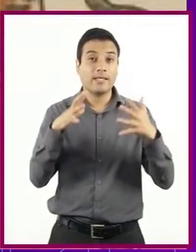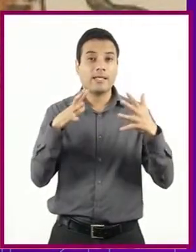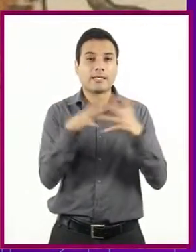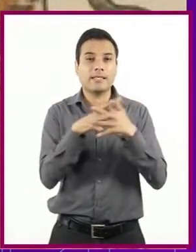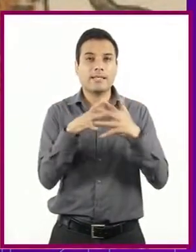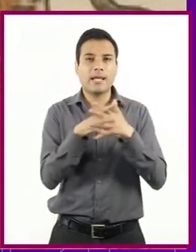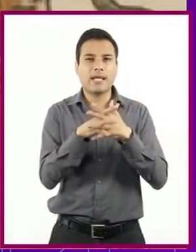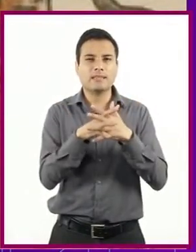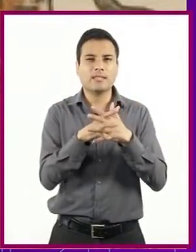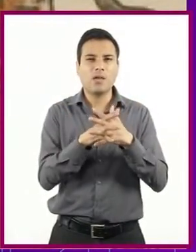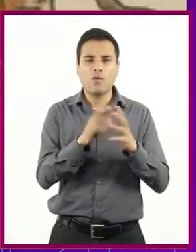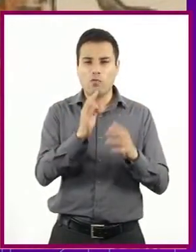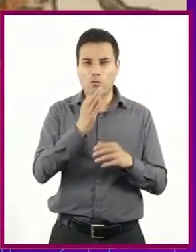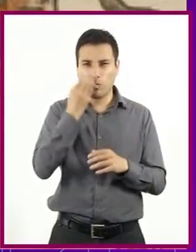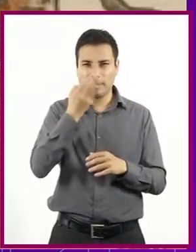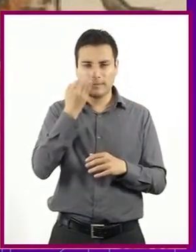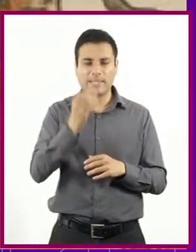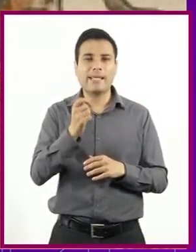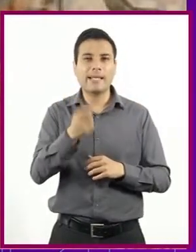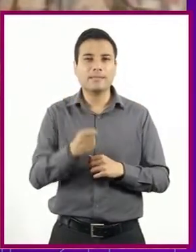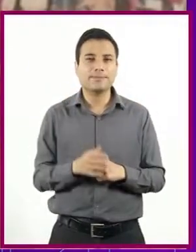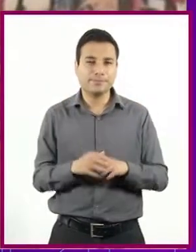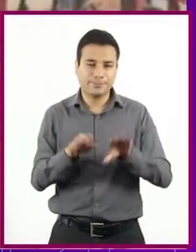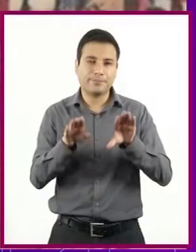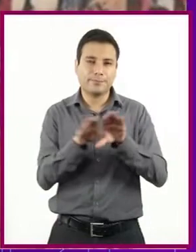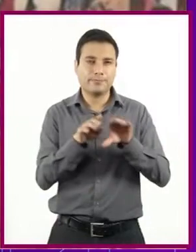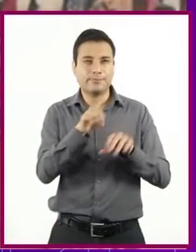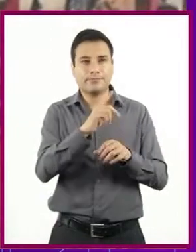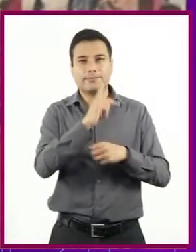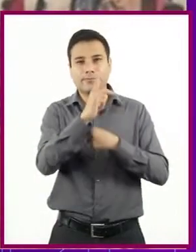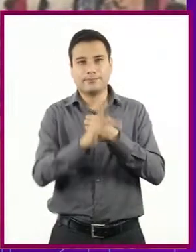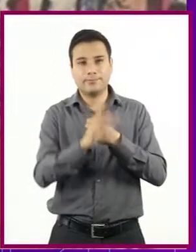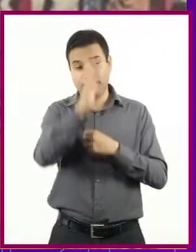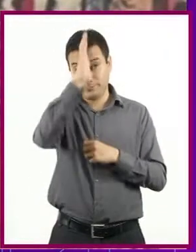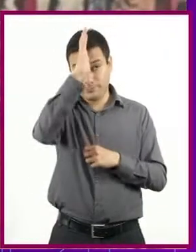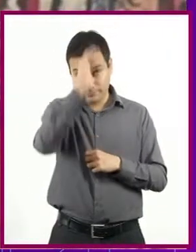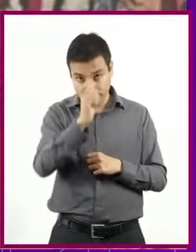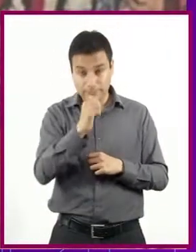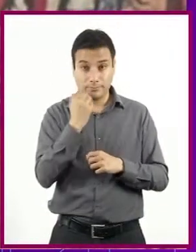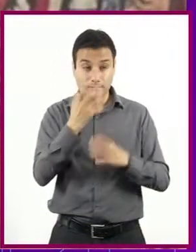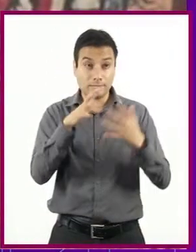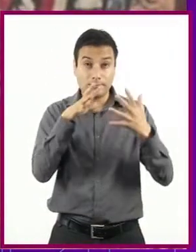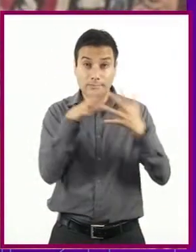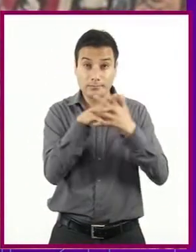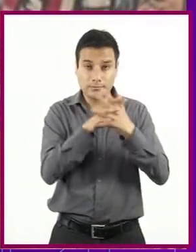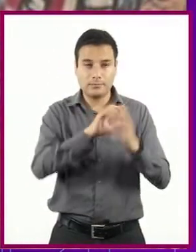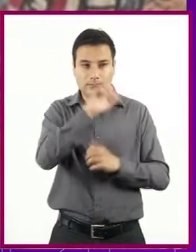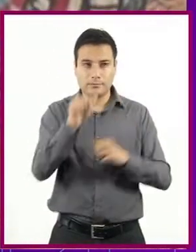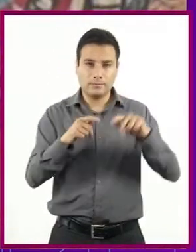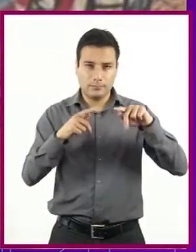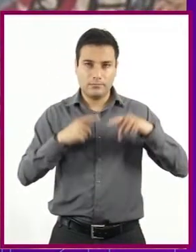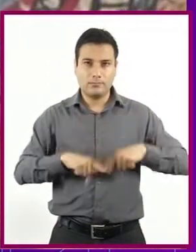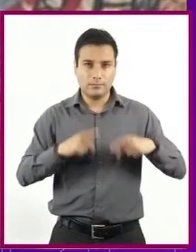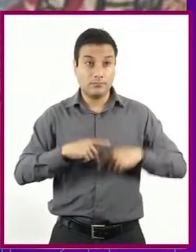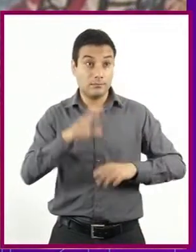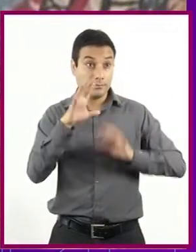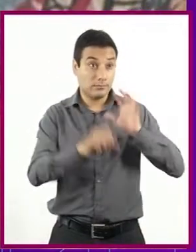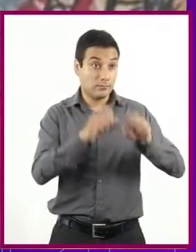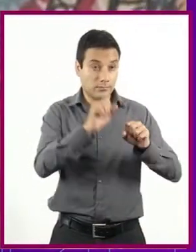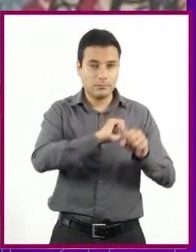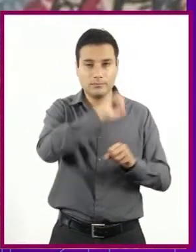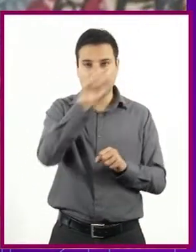batallas pactadas entre los pueblos contrincantes, se hacían con el propósito de obtener prisioneros para los